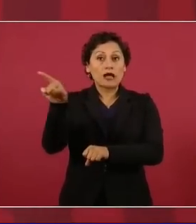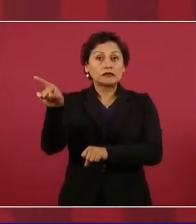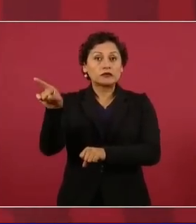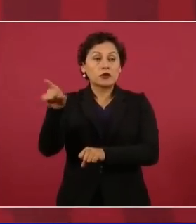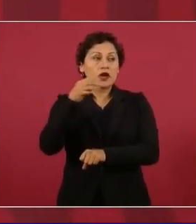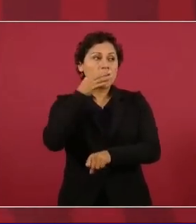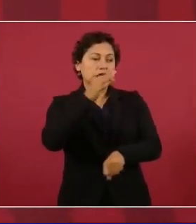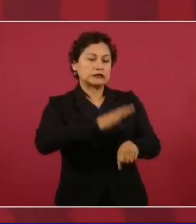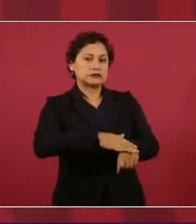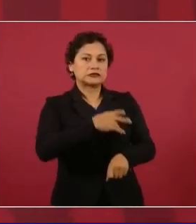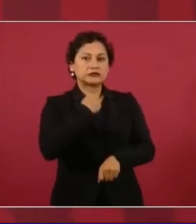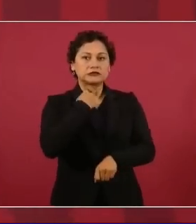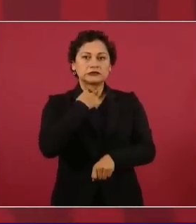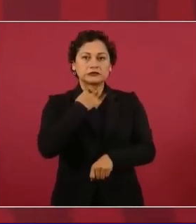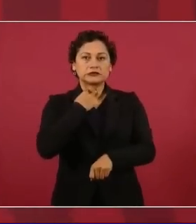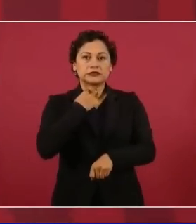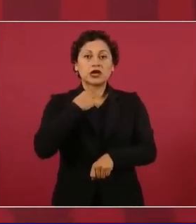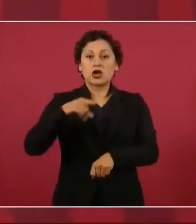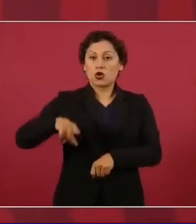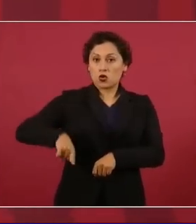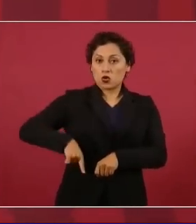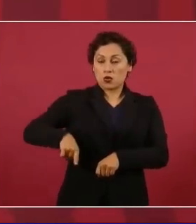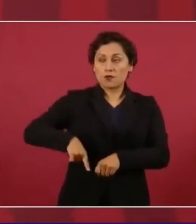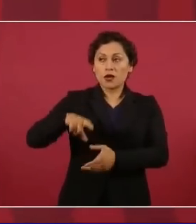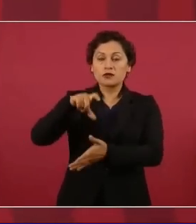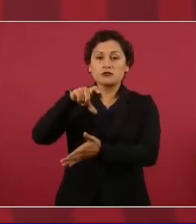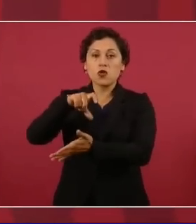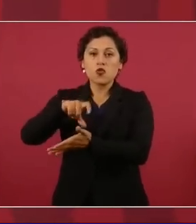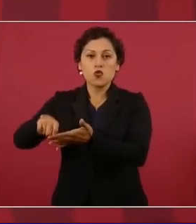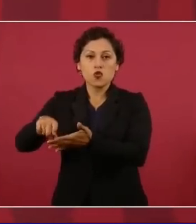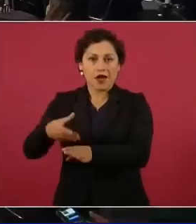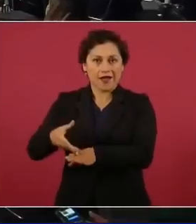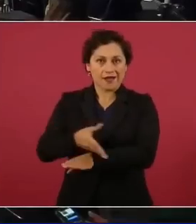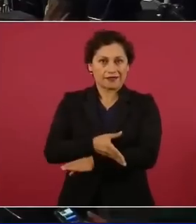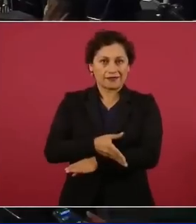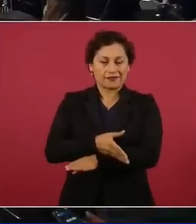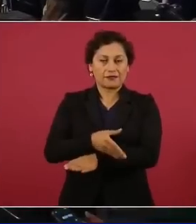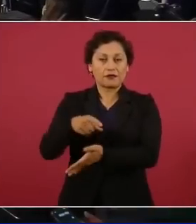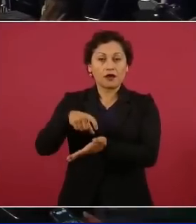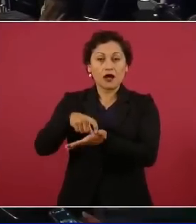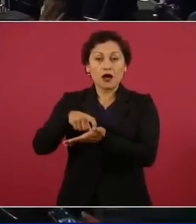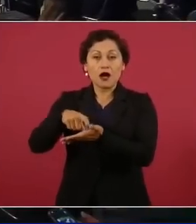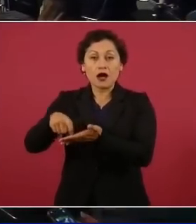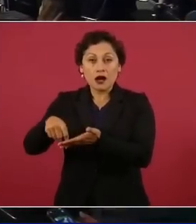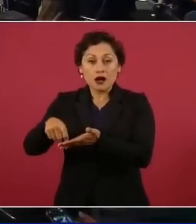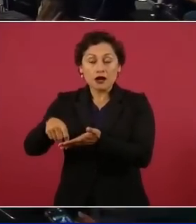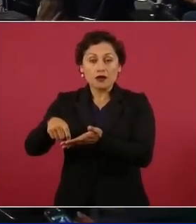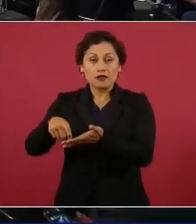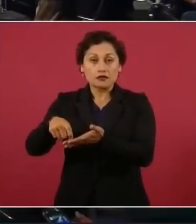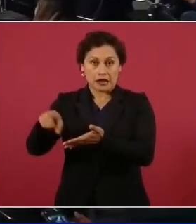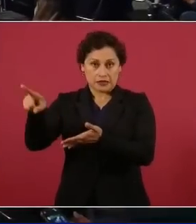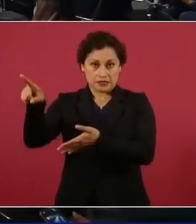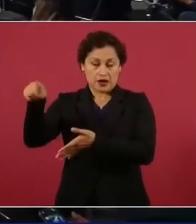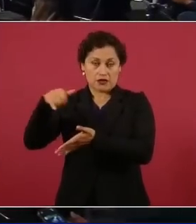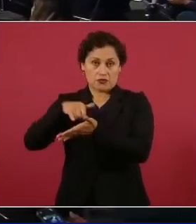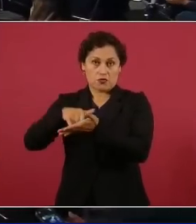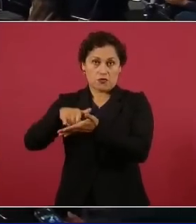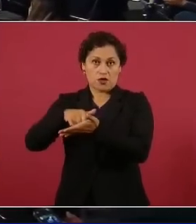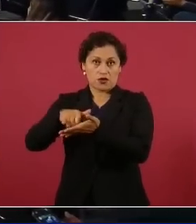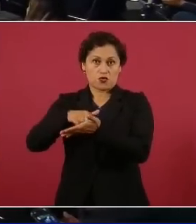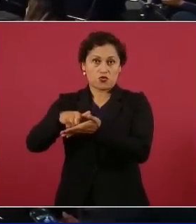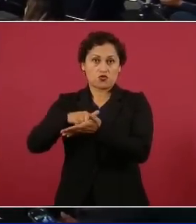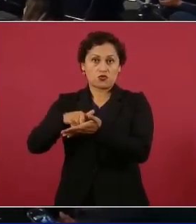gobierno, que estaban bajas las acciones, en Nueva York